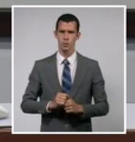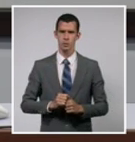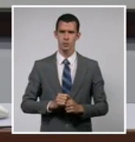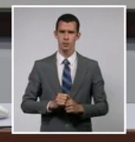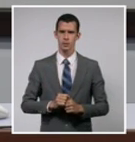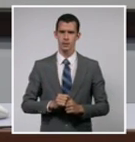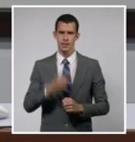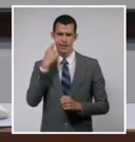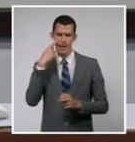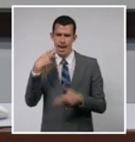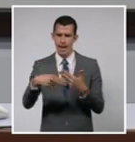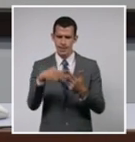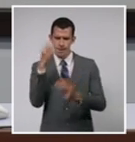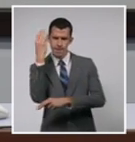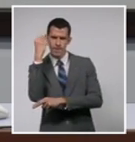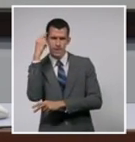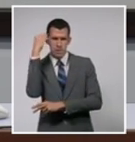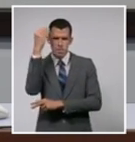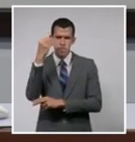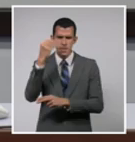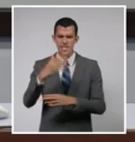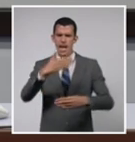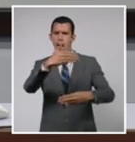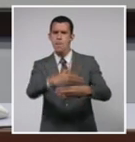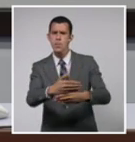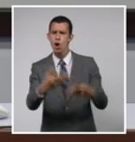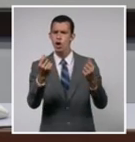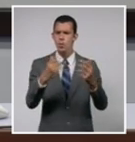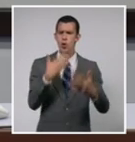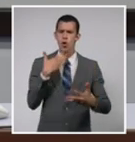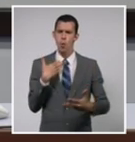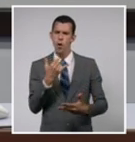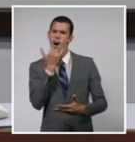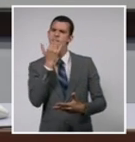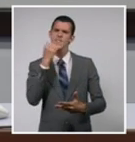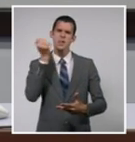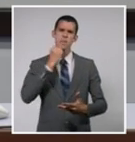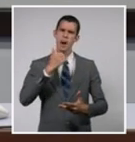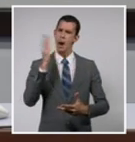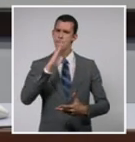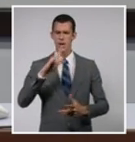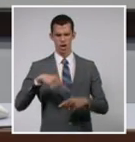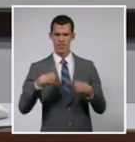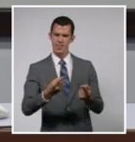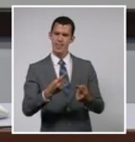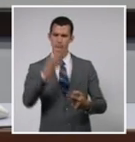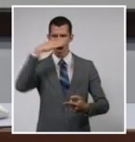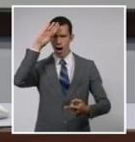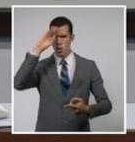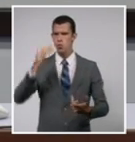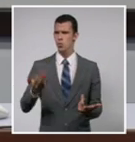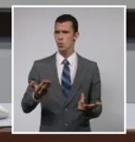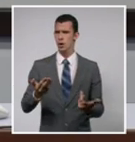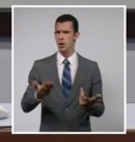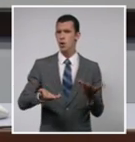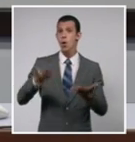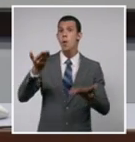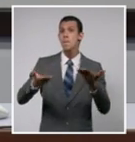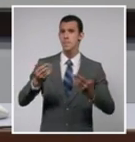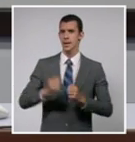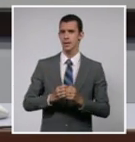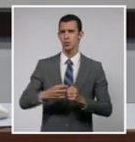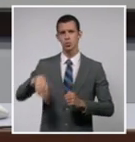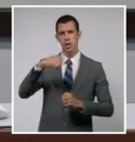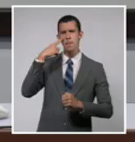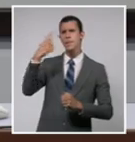apretando las tuercas del bloqueo, y además en un contexto mundial crítico. Y ustedes han visto cómo está viviendo el